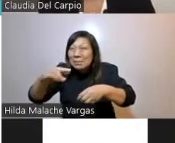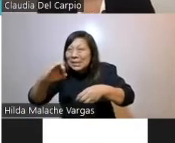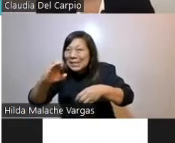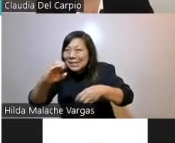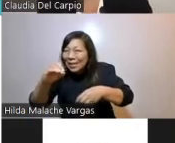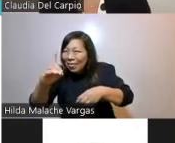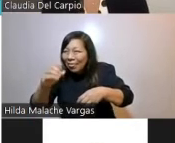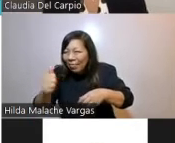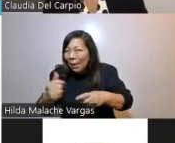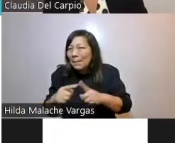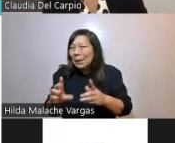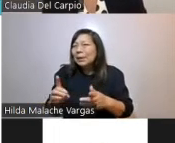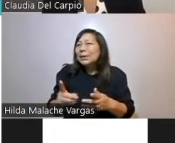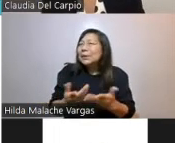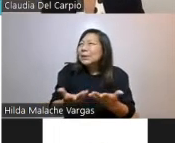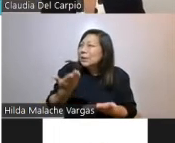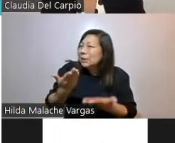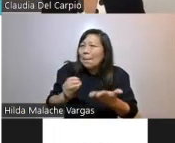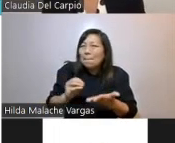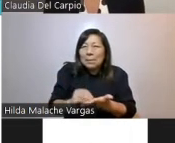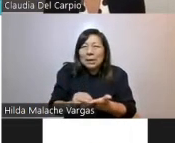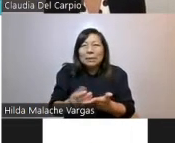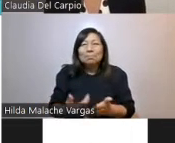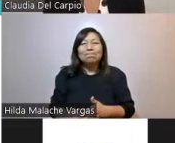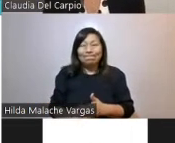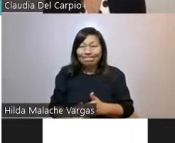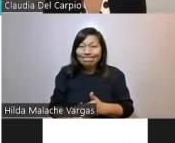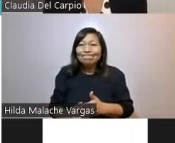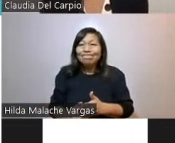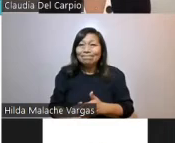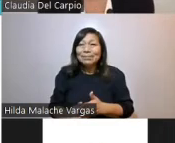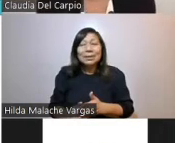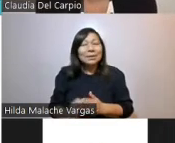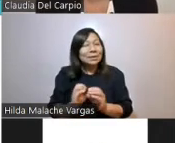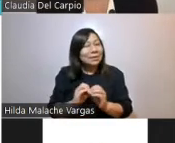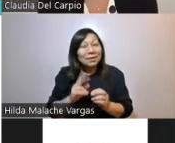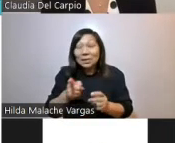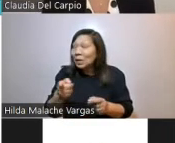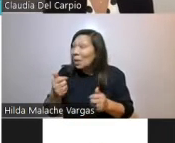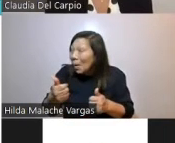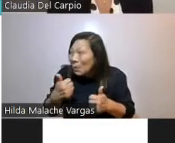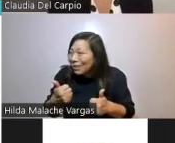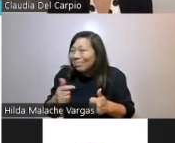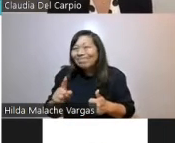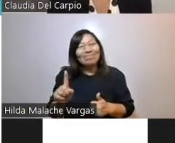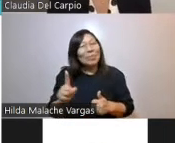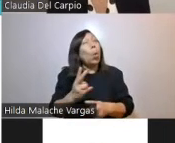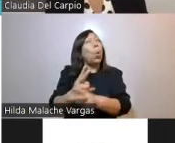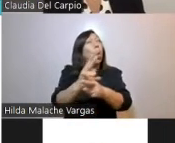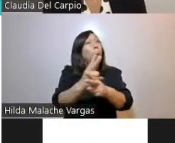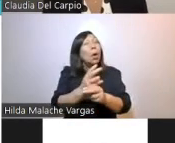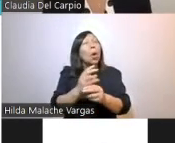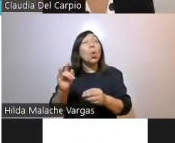el riesgo de ITS y es uno de los métodos anticonceptivos que jamás recomiendo. Se usa